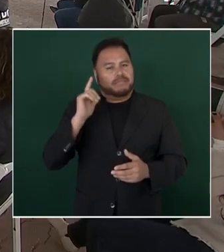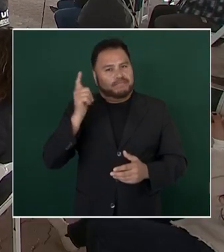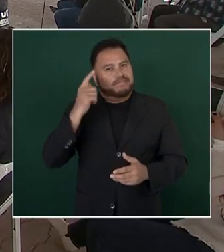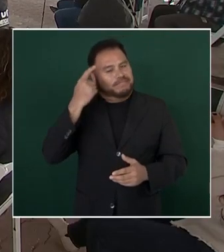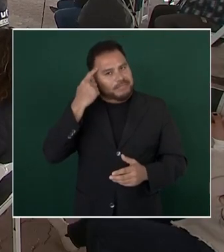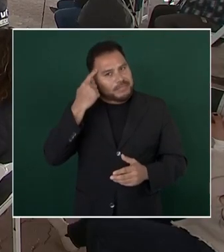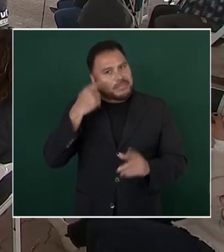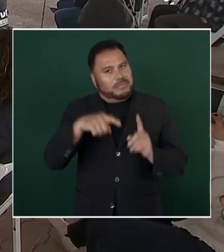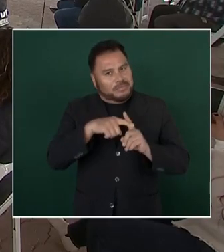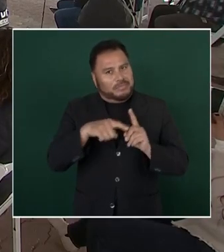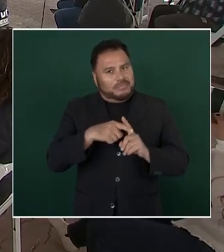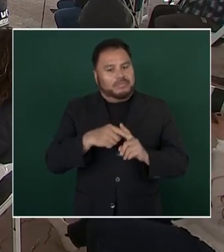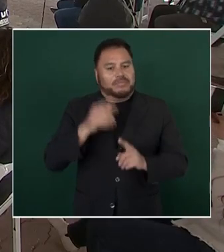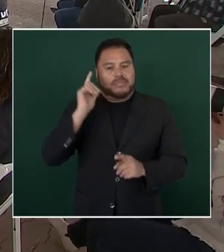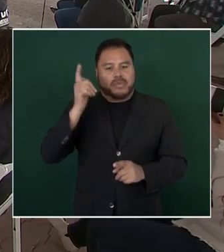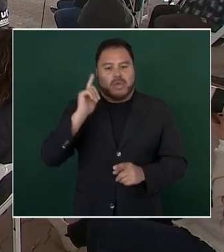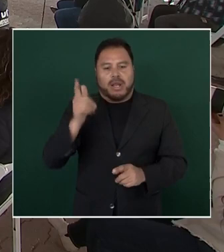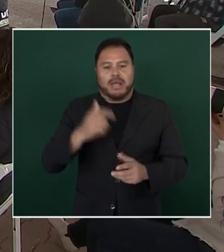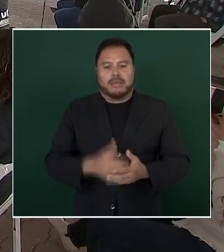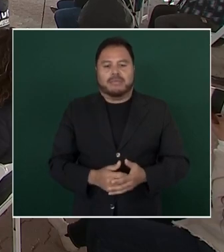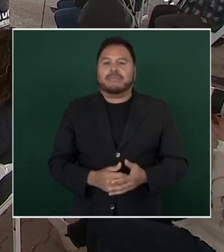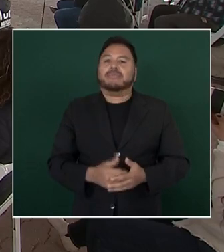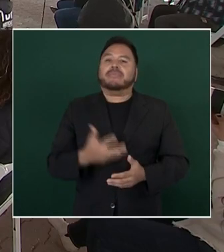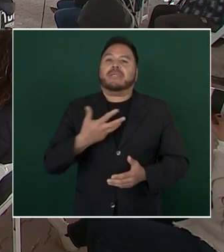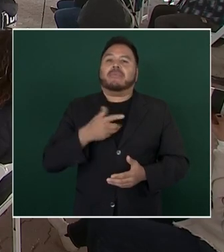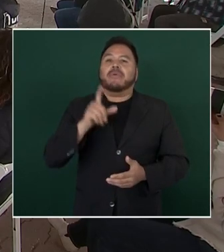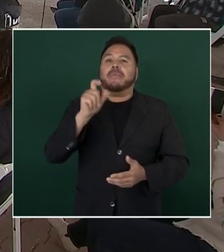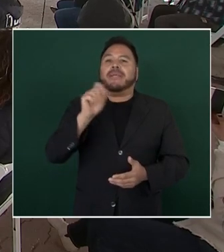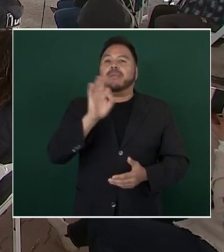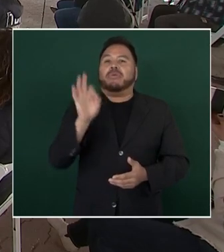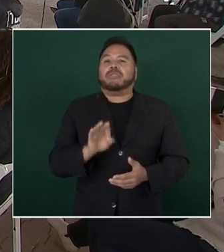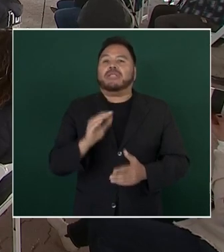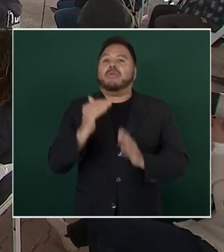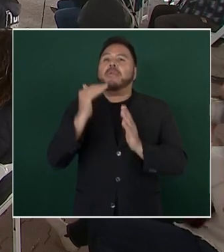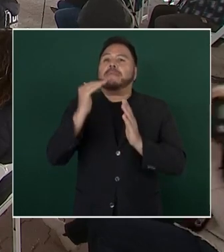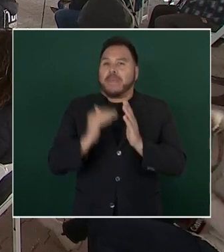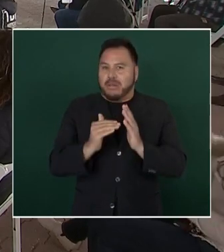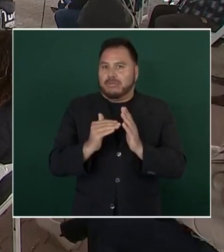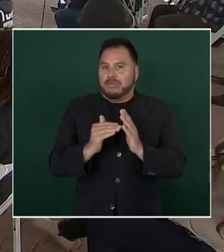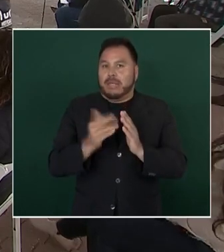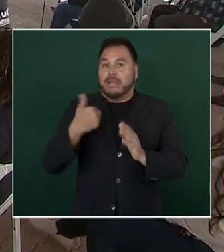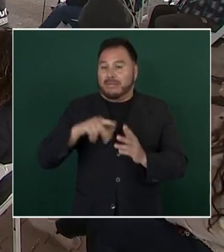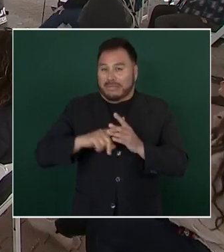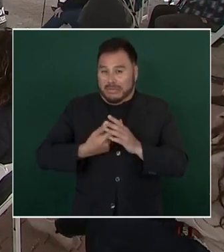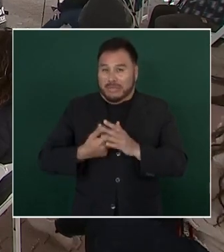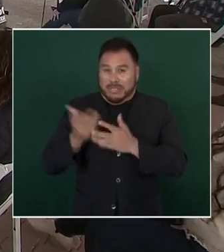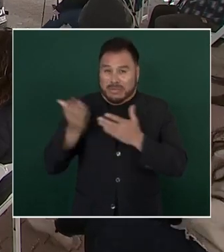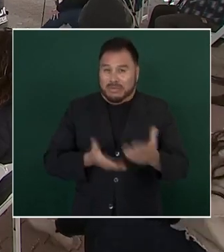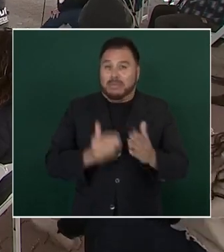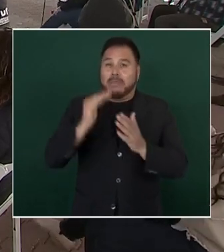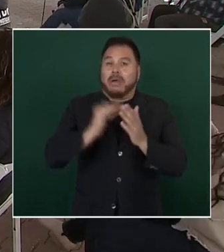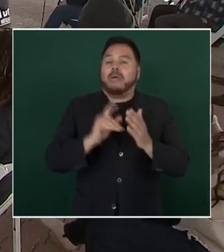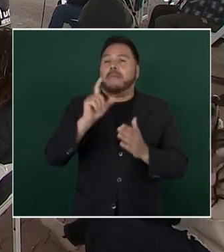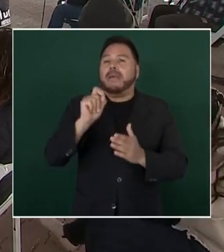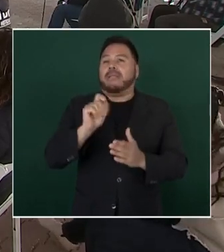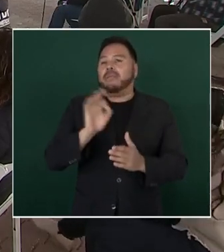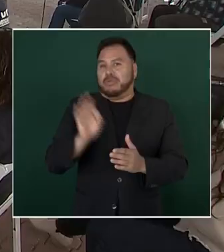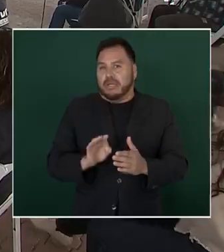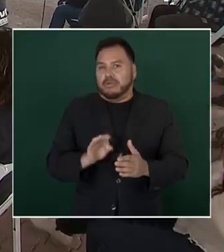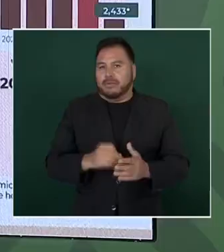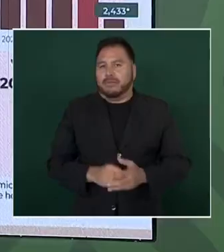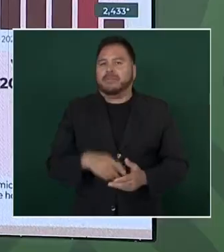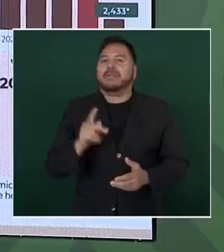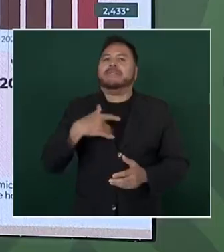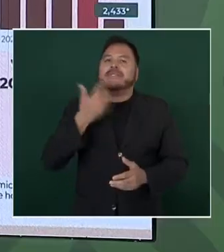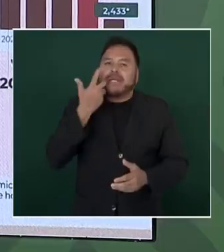optimistamente, aquí tenemos 20% menos de cuando llegamos, pero deseamos que